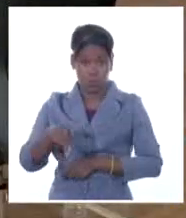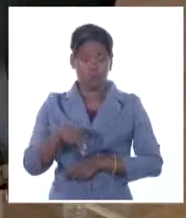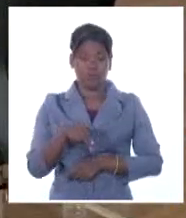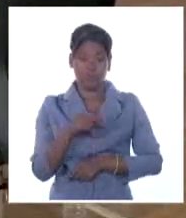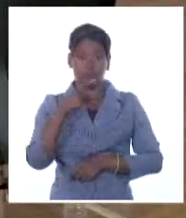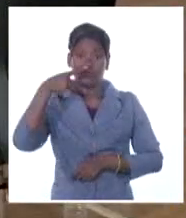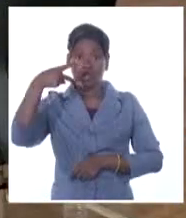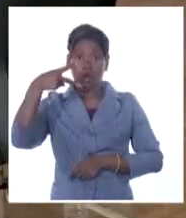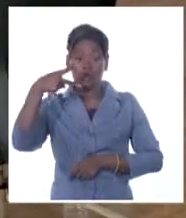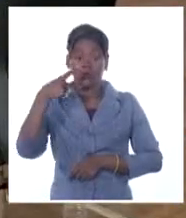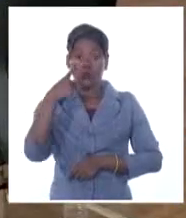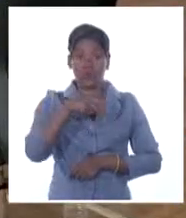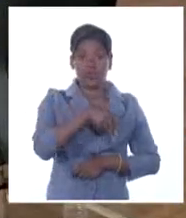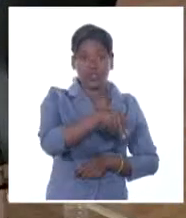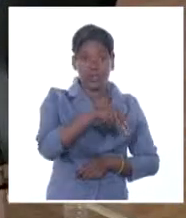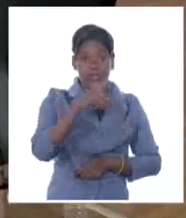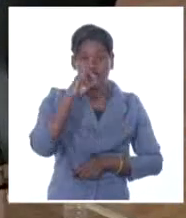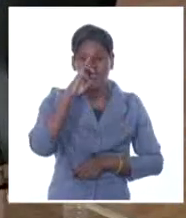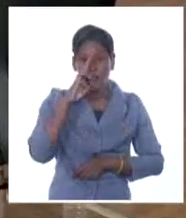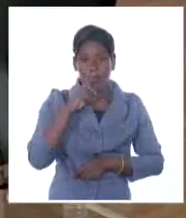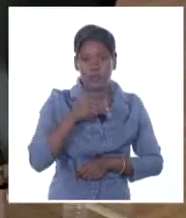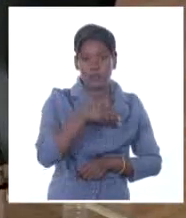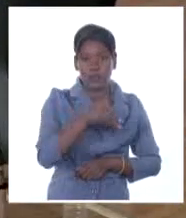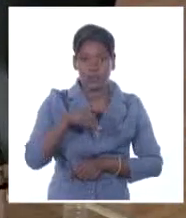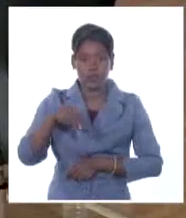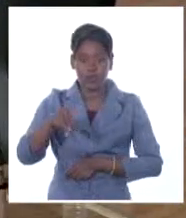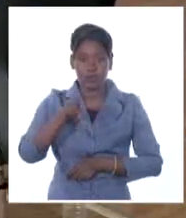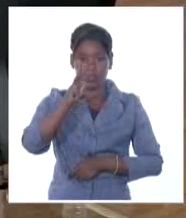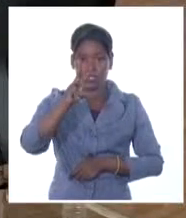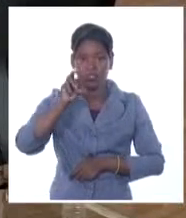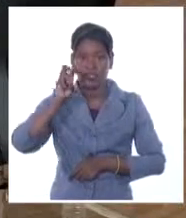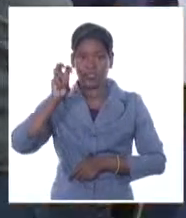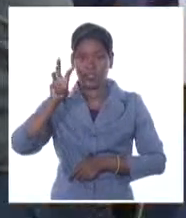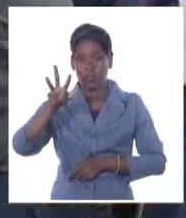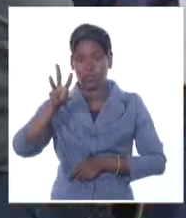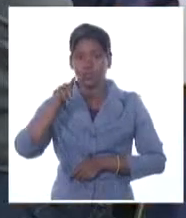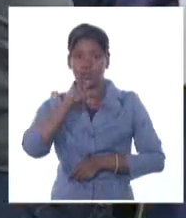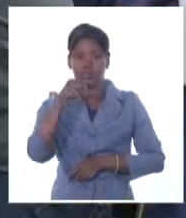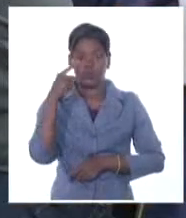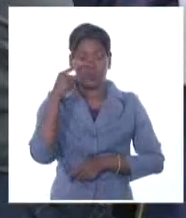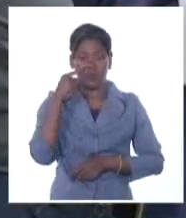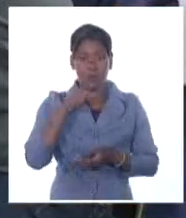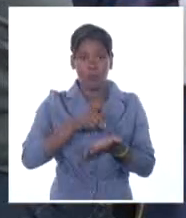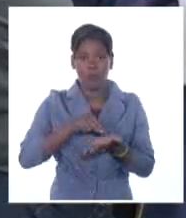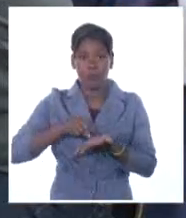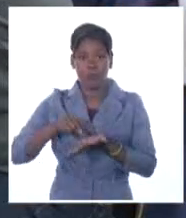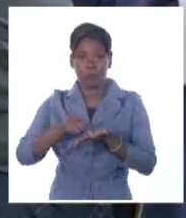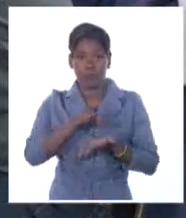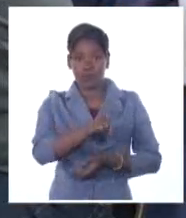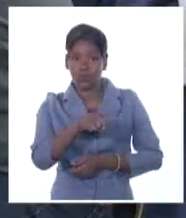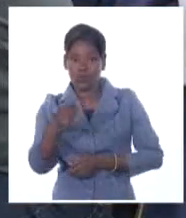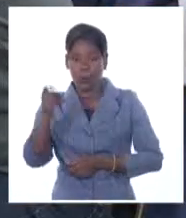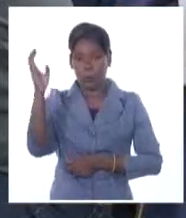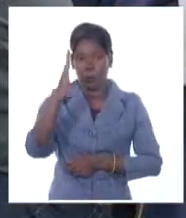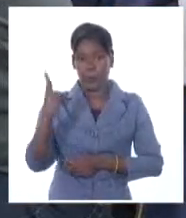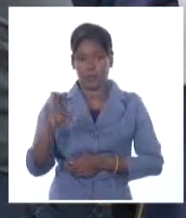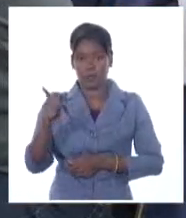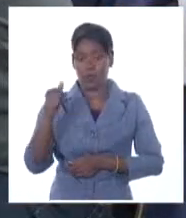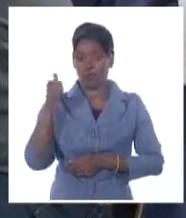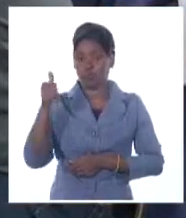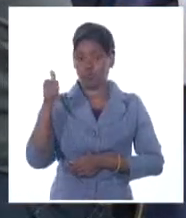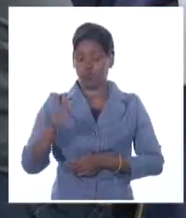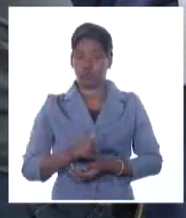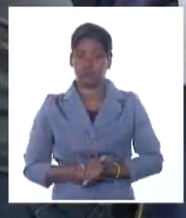piezas negras después de 38 lances de una Carocán, variante del avance, frente al brasileño Alexander Fier. Omar